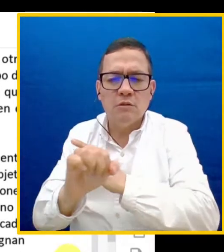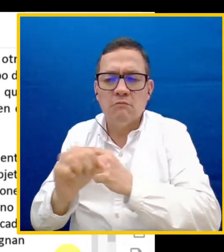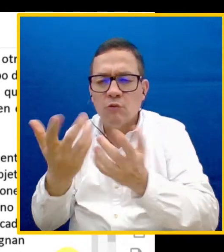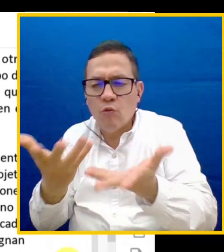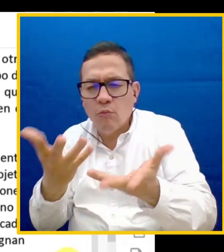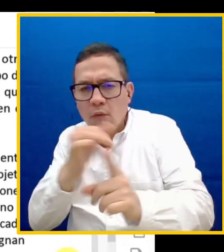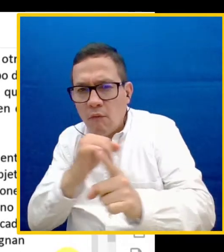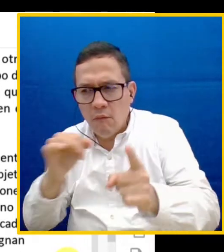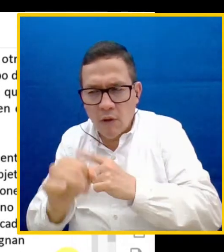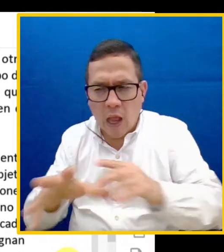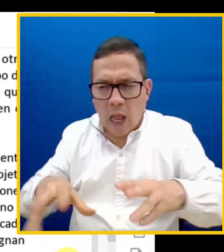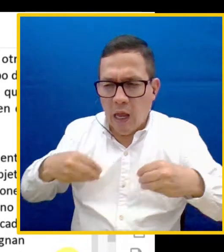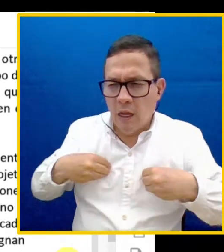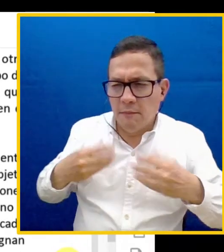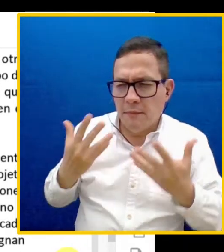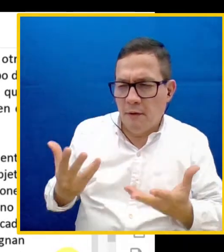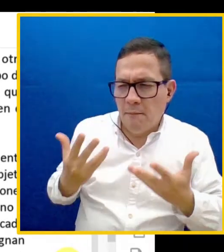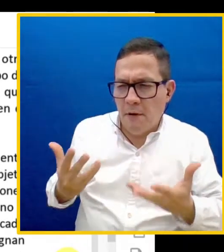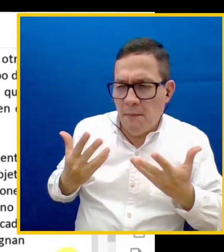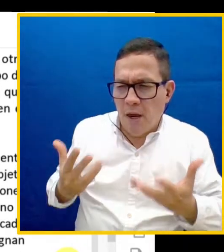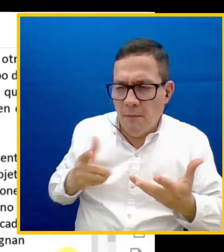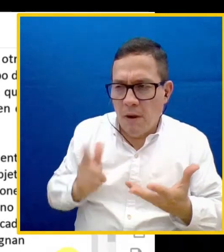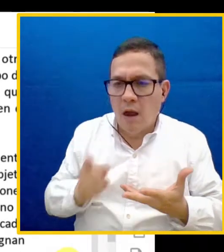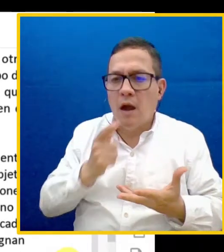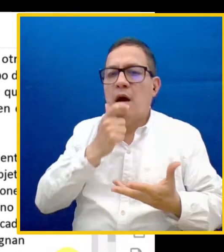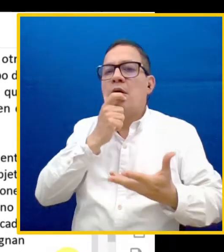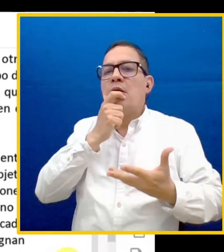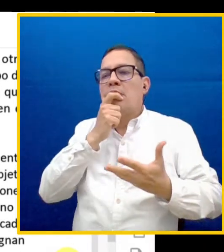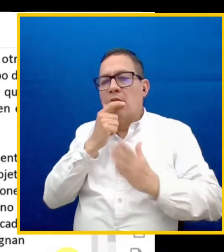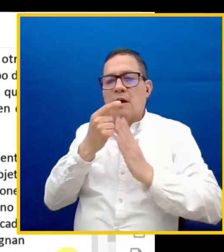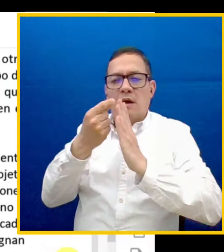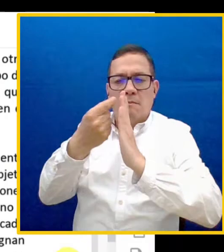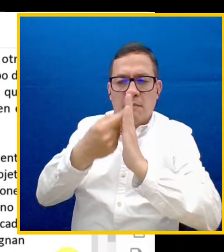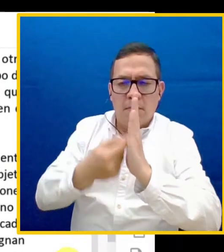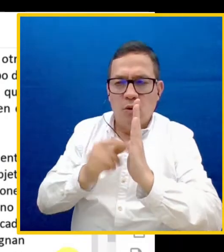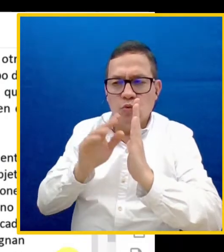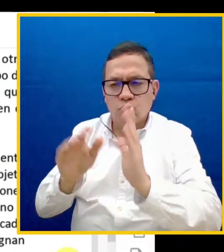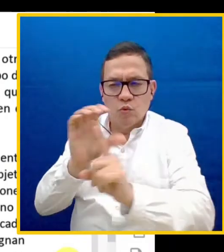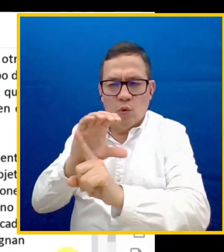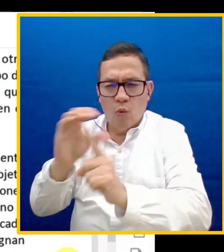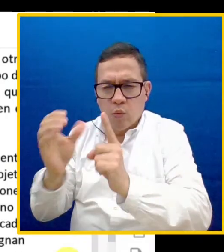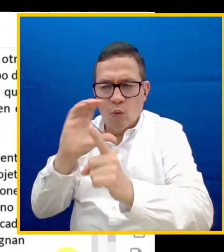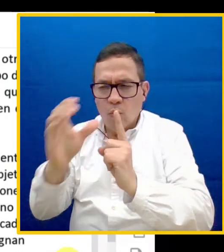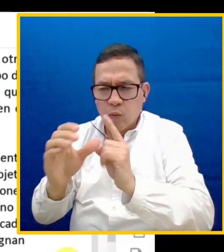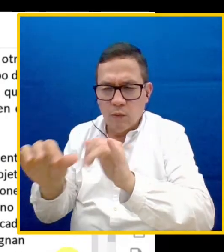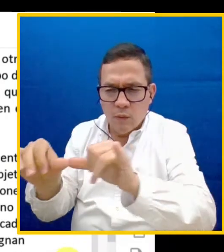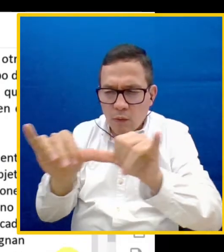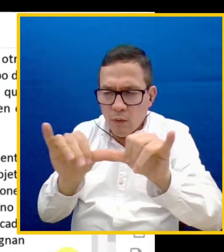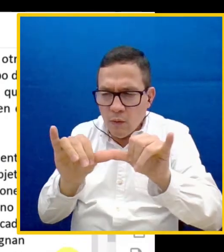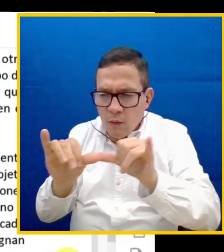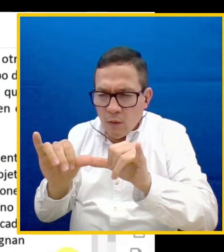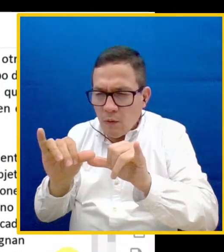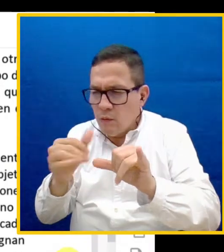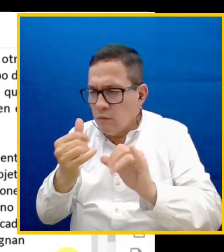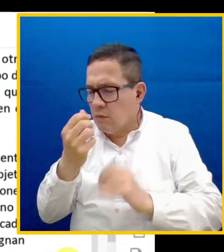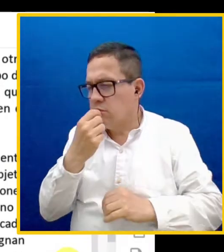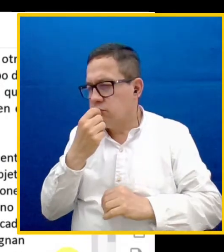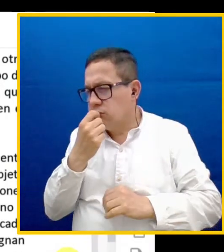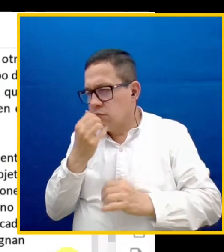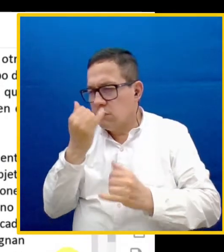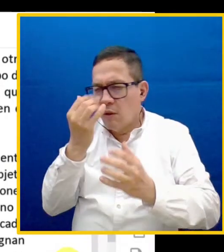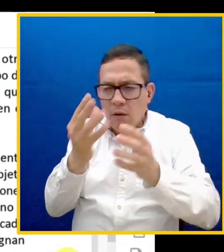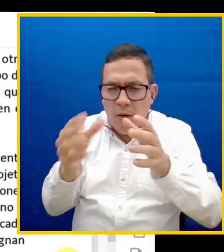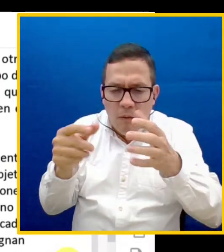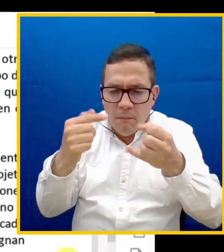aceptado. Por ello, se contemplan cierto tipo de patrones culturales que tienen como eje un conjunto de ideas para entender